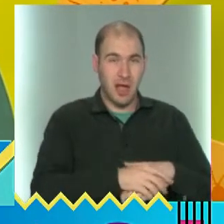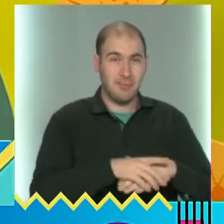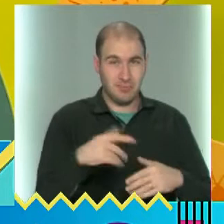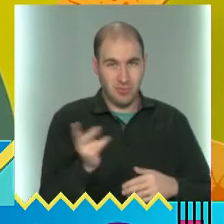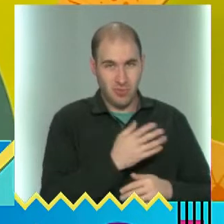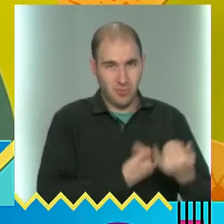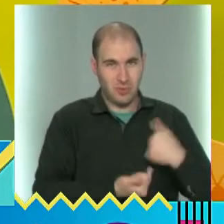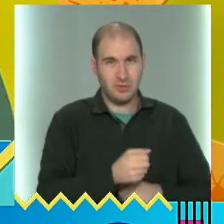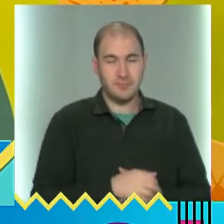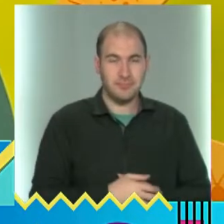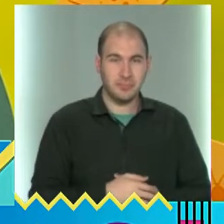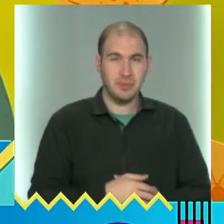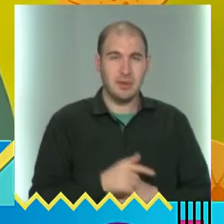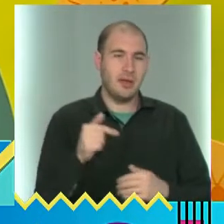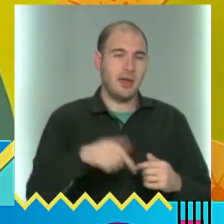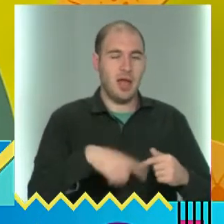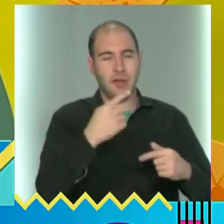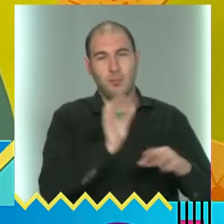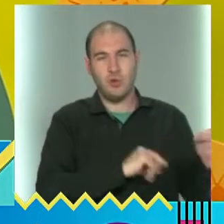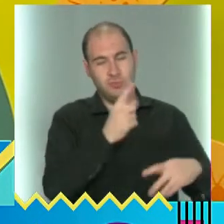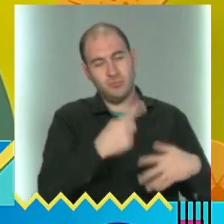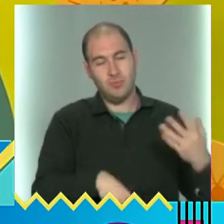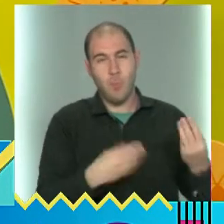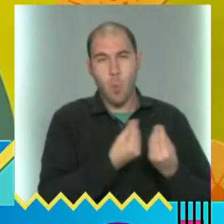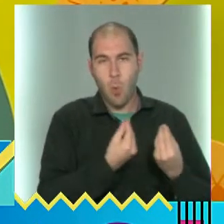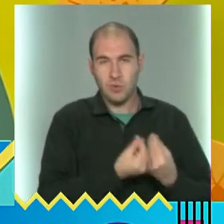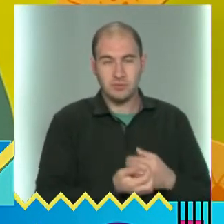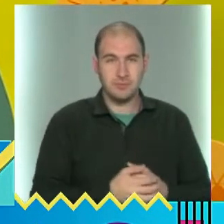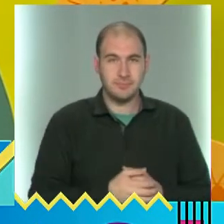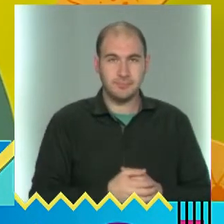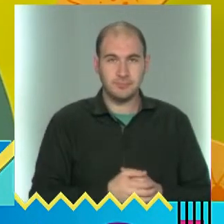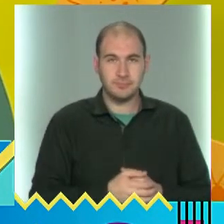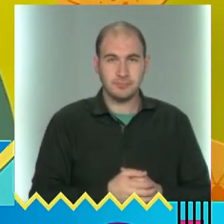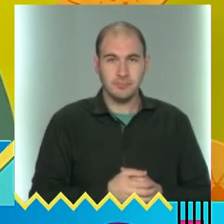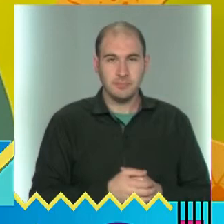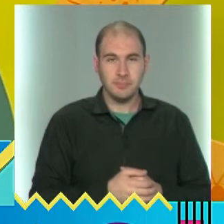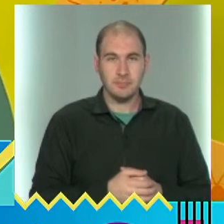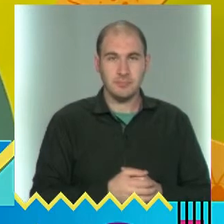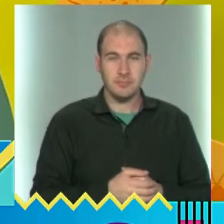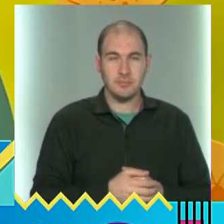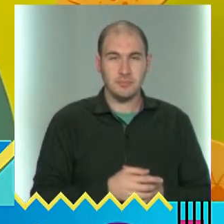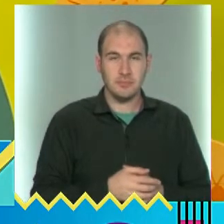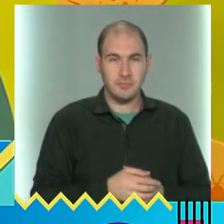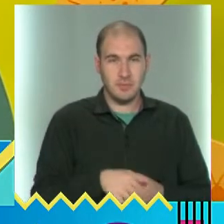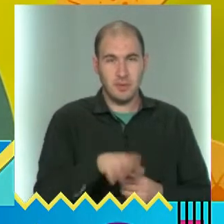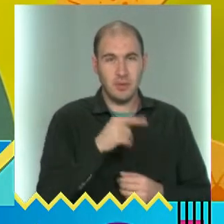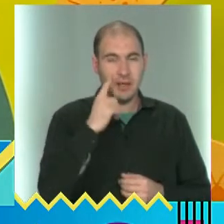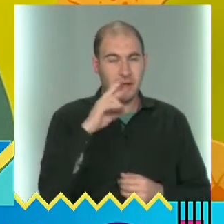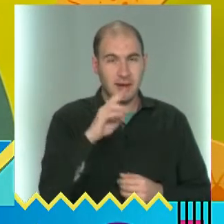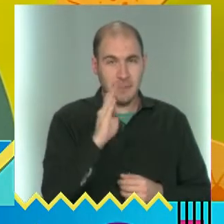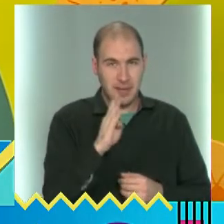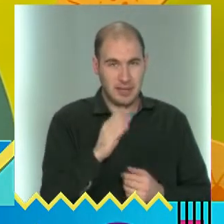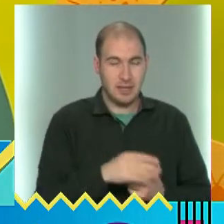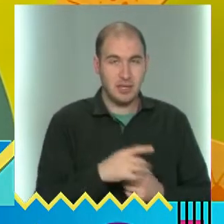acá. Existen muchos proyectos para cualquier inventor. De hecho, en el Cerecon, en el IRB, en los